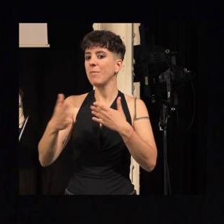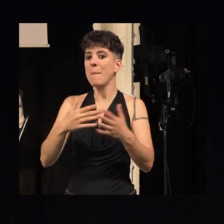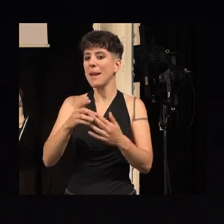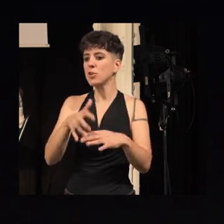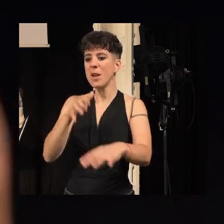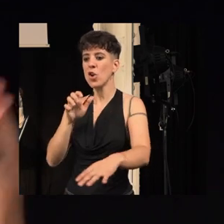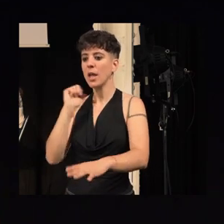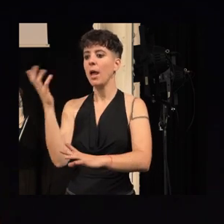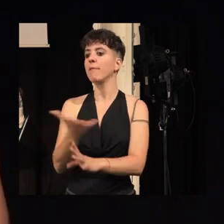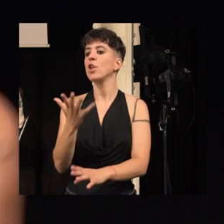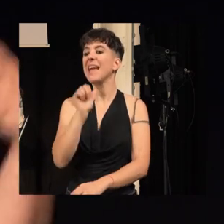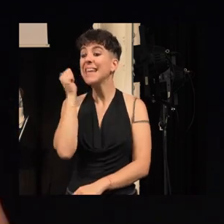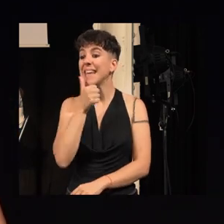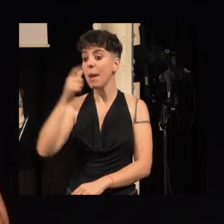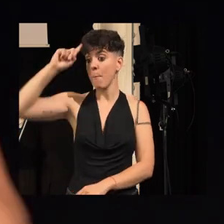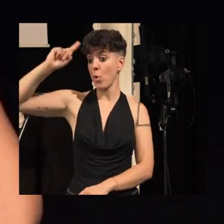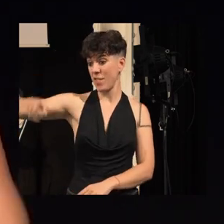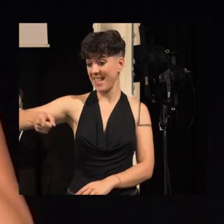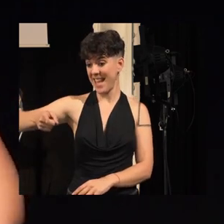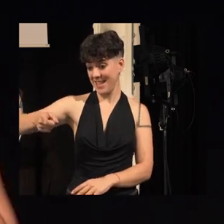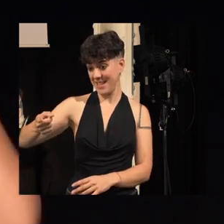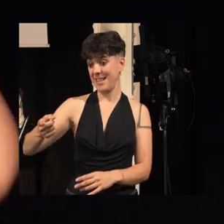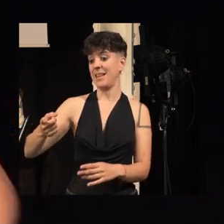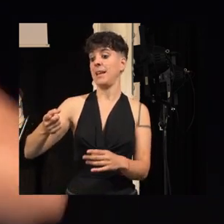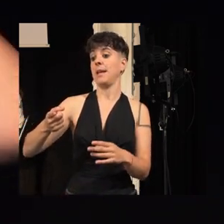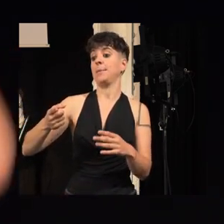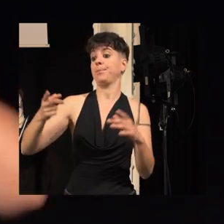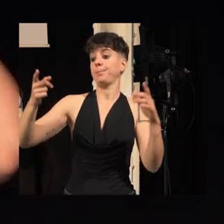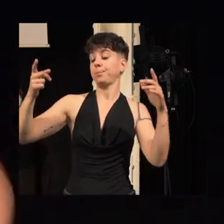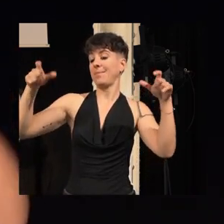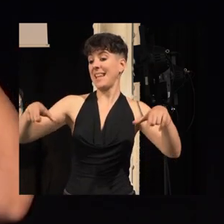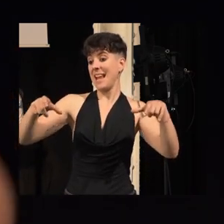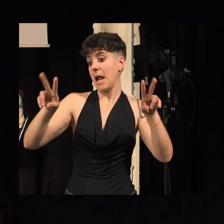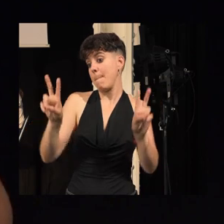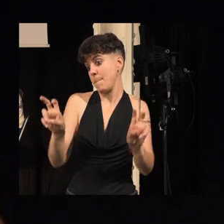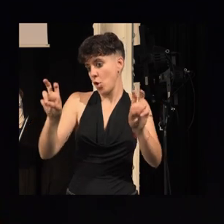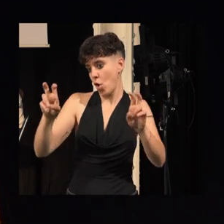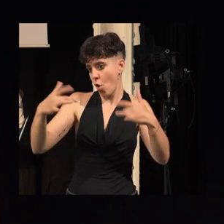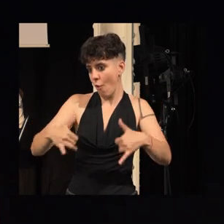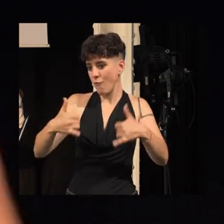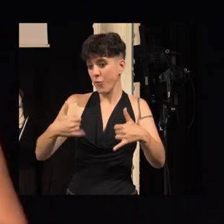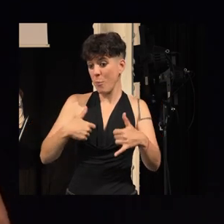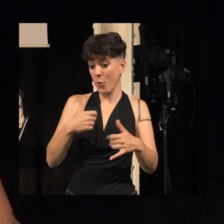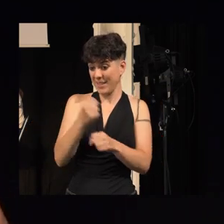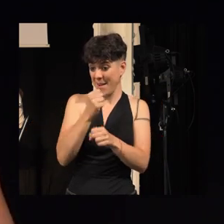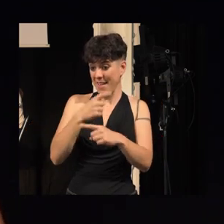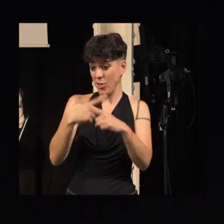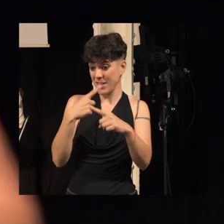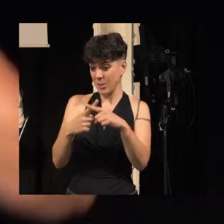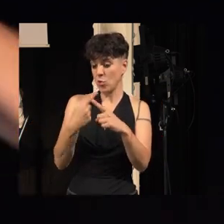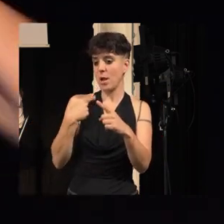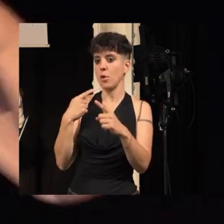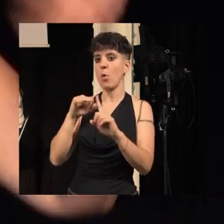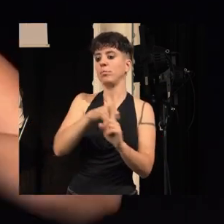sea, en el Camp Nou cada día Mossos de Escuadra registran a trabajadoras sexuales, mujeres transexuales, y las registran ellos.